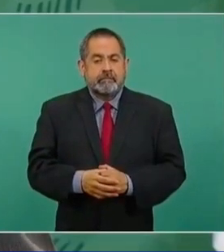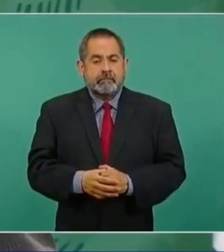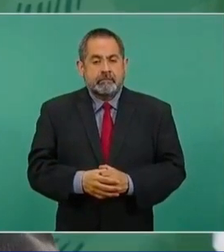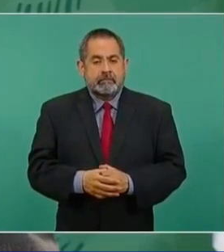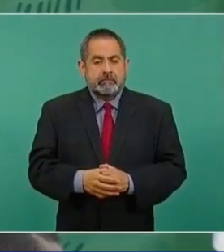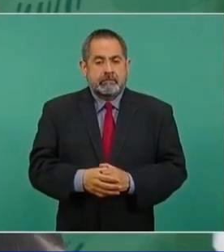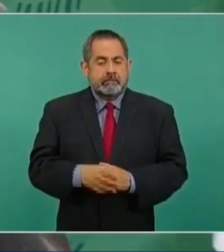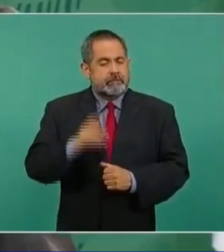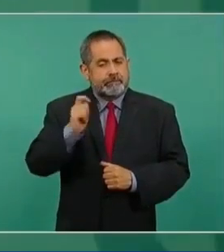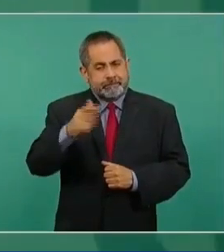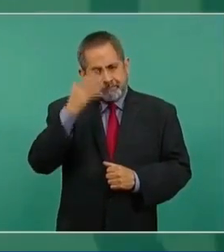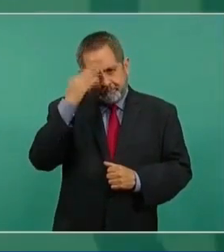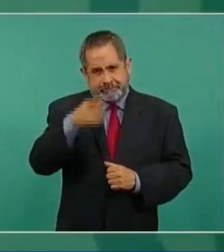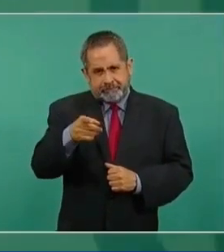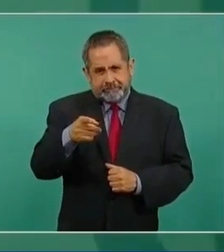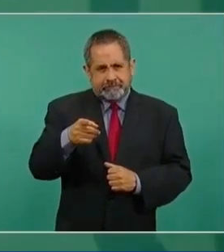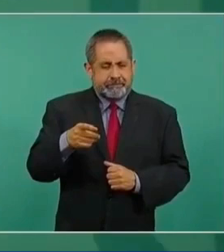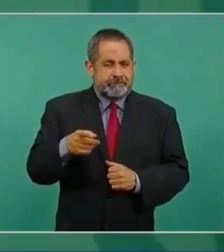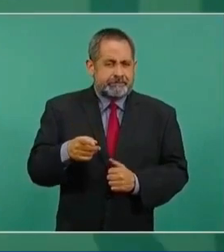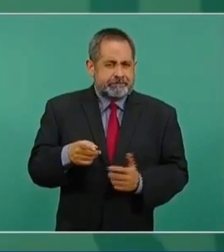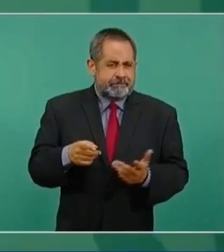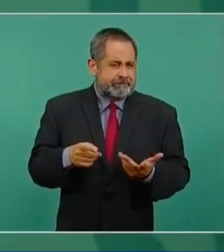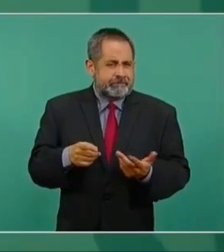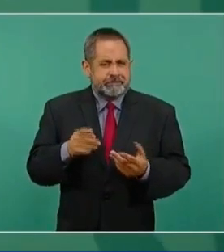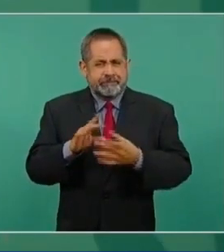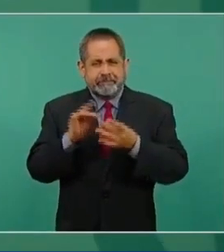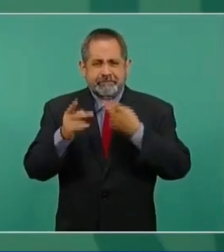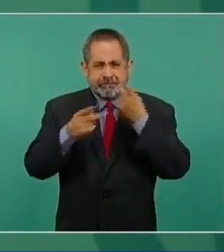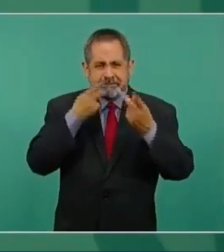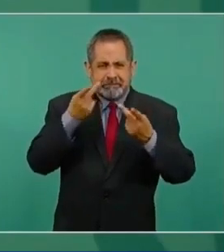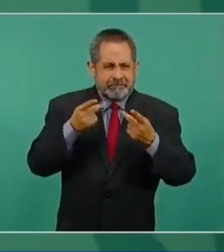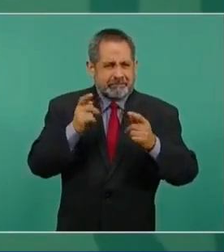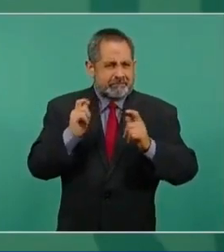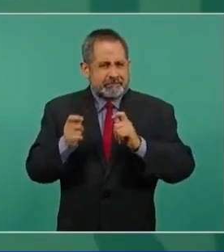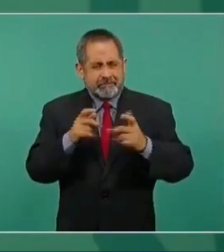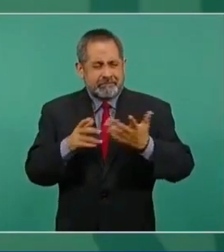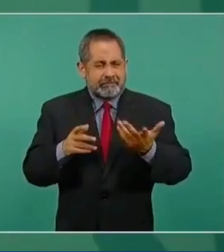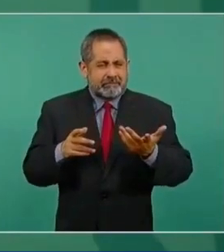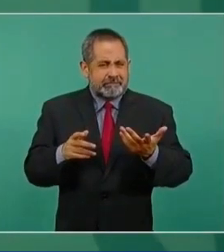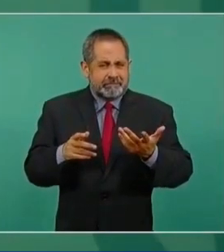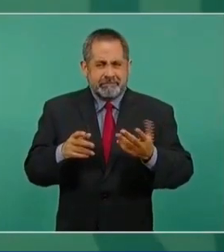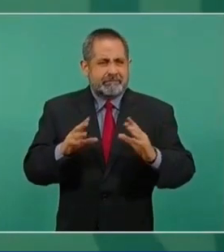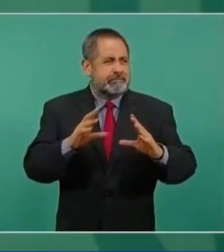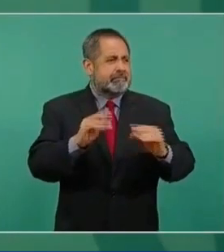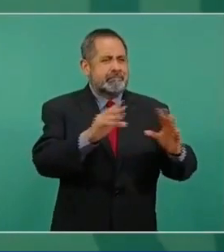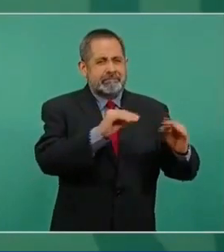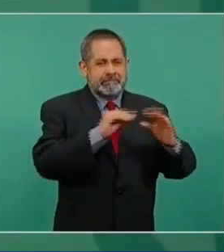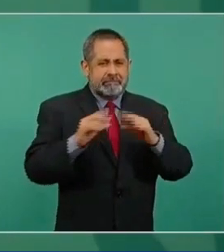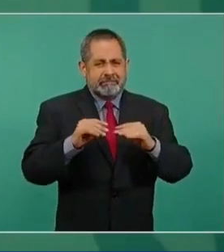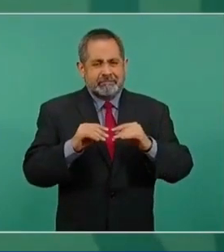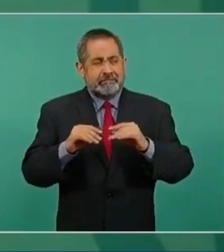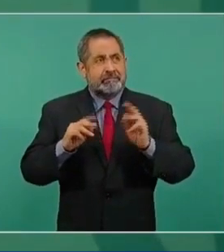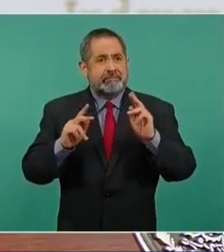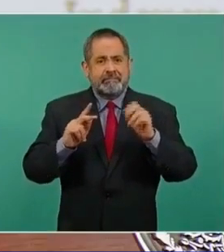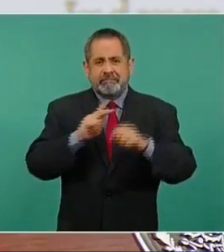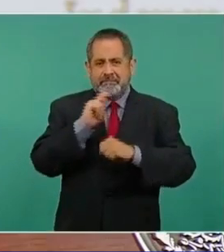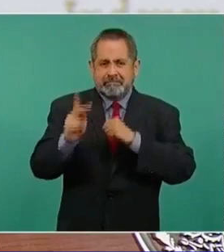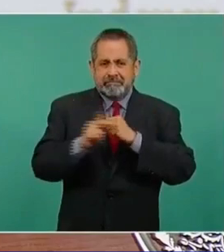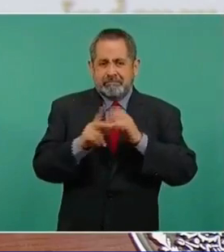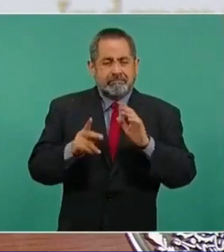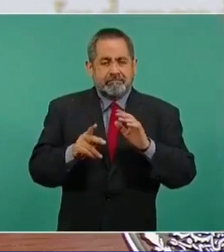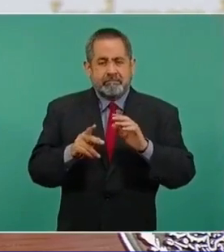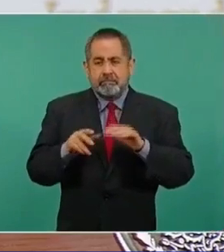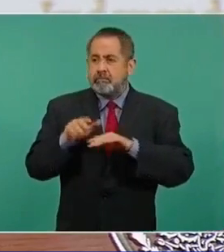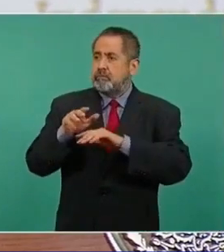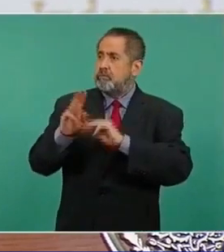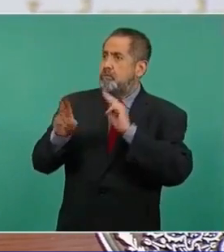Y ya ven cómo se habla de las diferencias entre las grandes potencias. Cuando se trata de